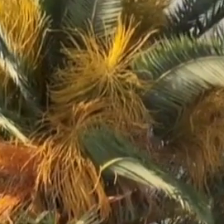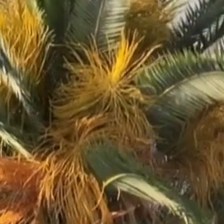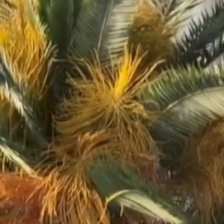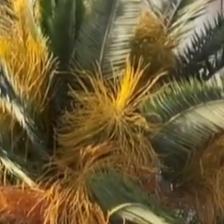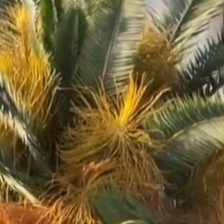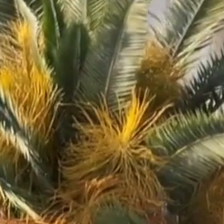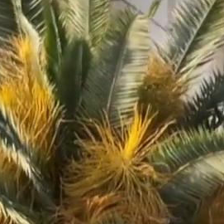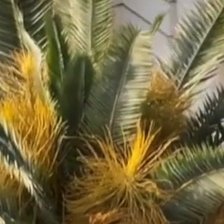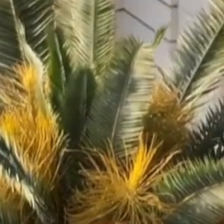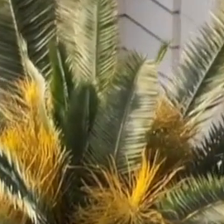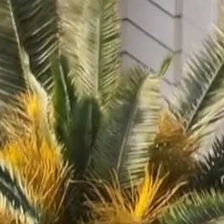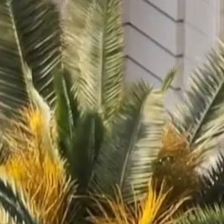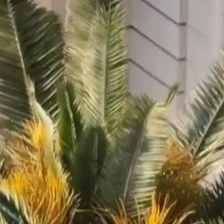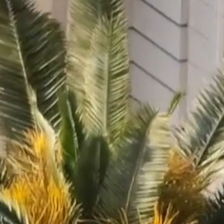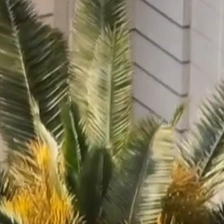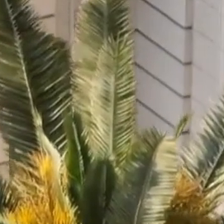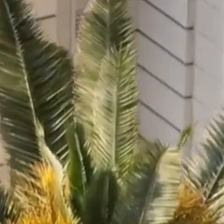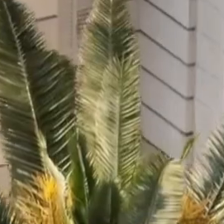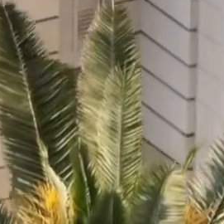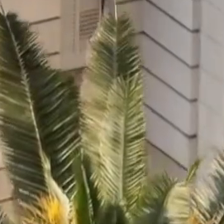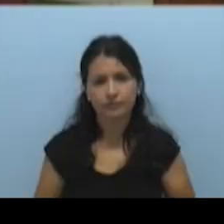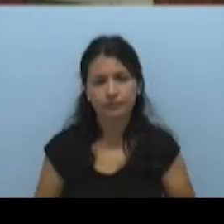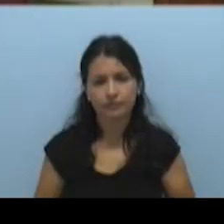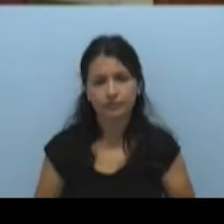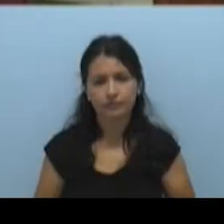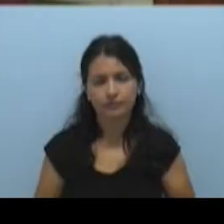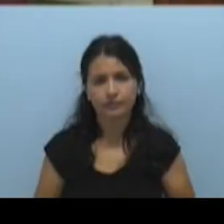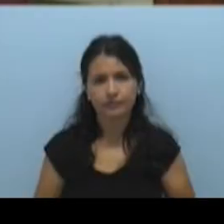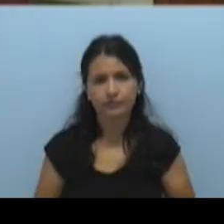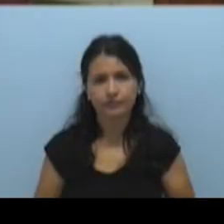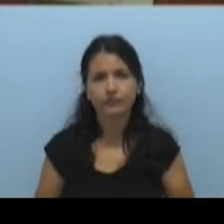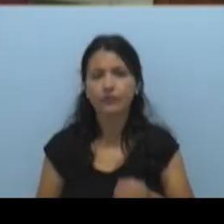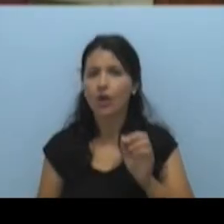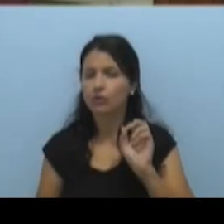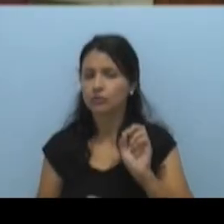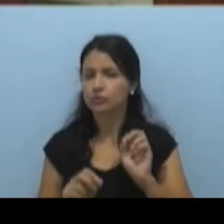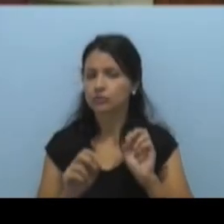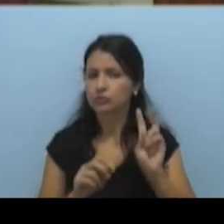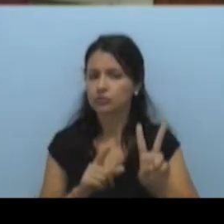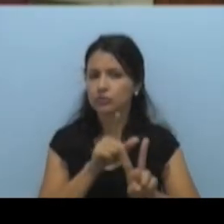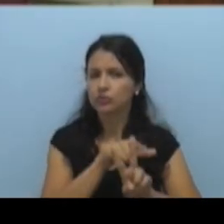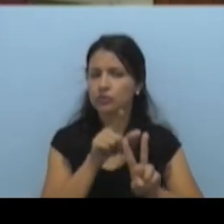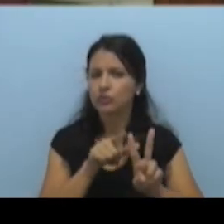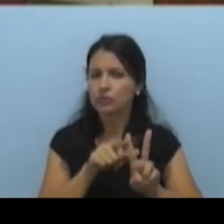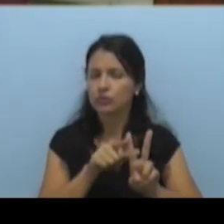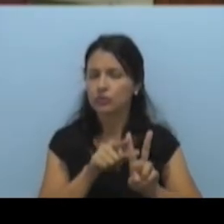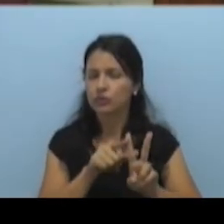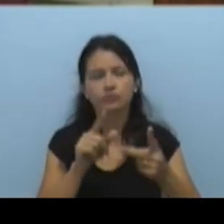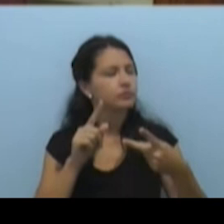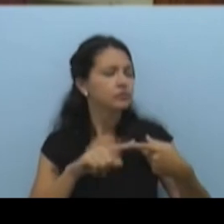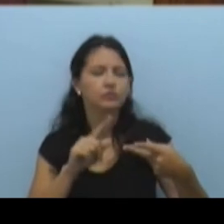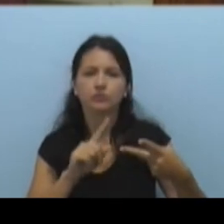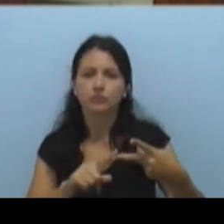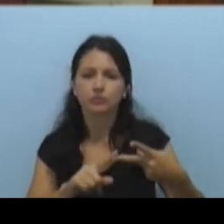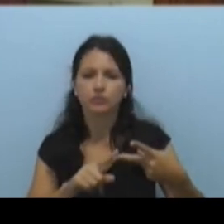escuelas, tanto las urbanas como las rurales. Quiero detenerme en dos cuestiones que se han planteado. Se han planteado a un arco